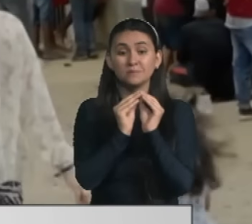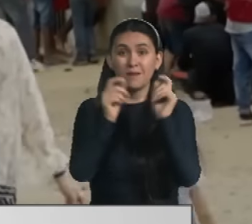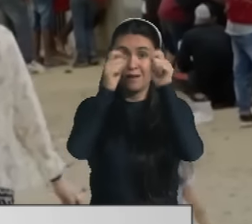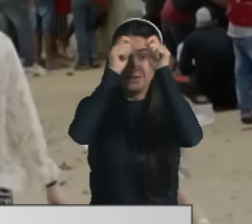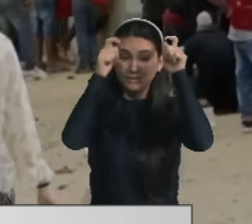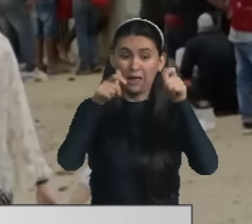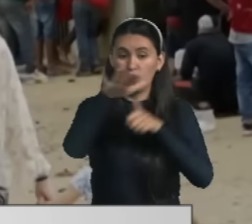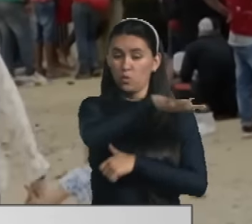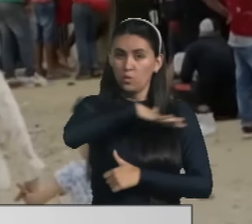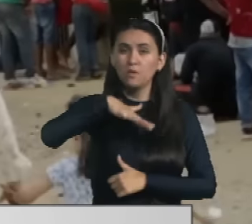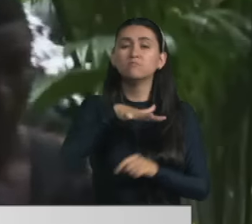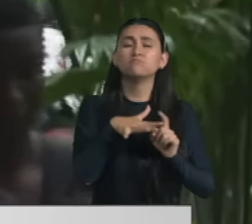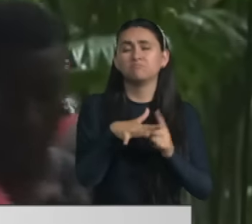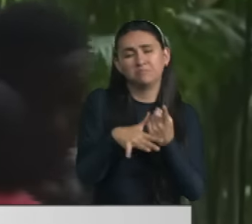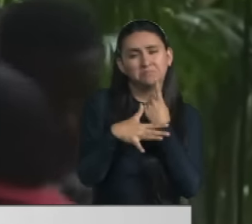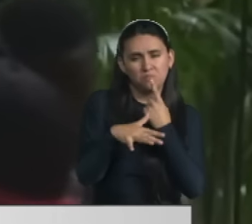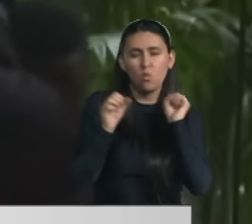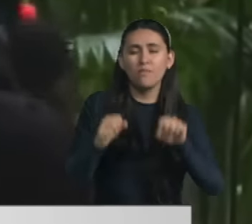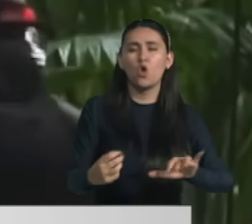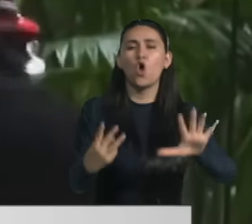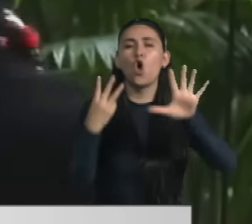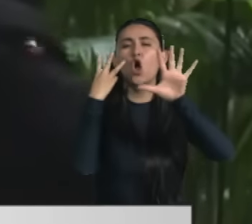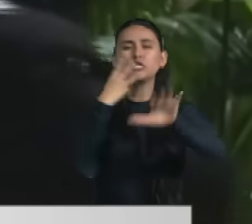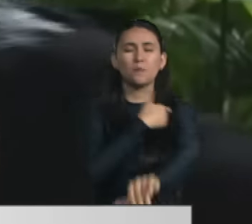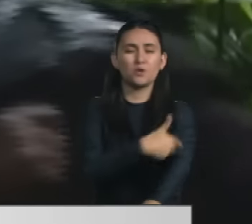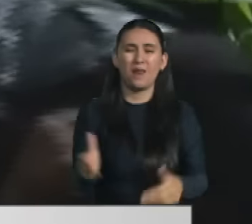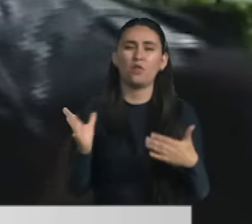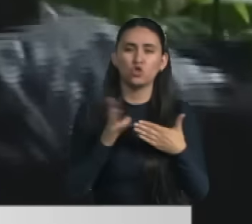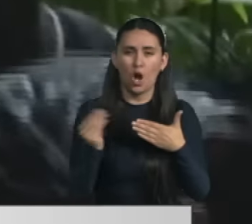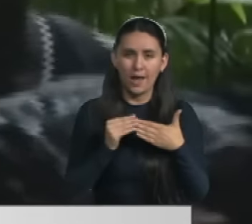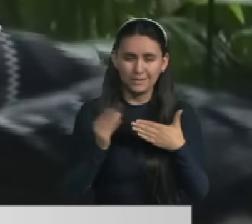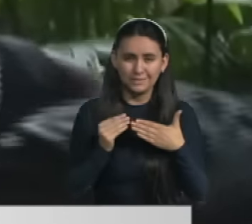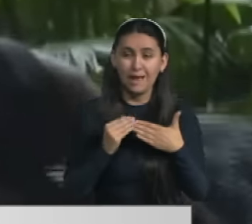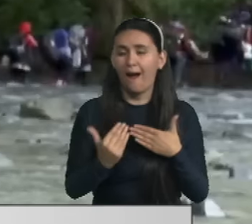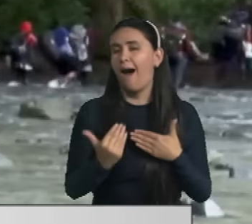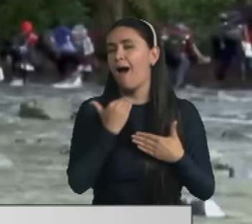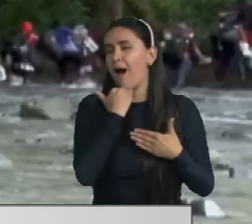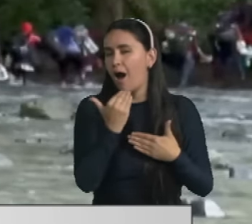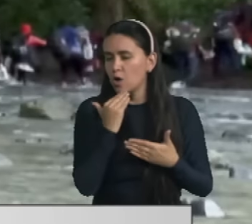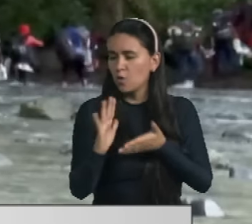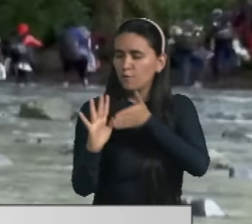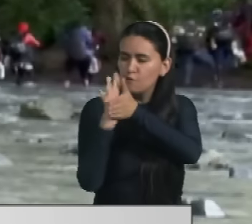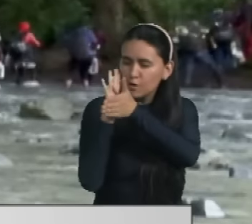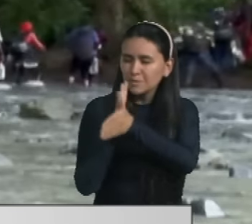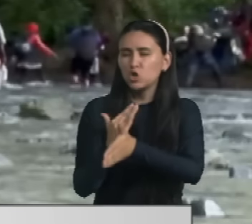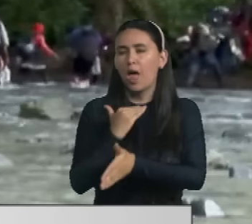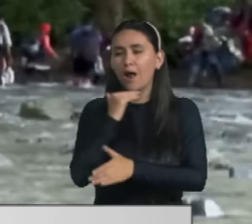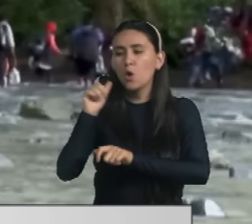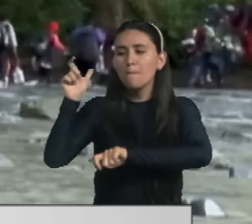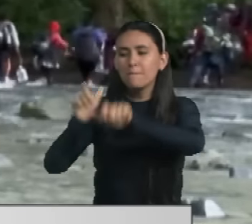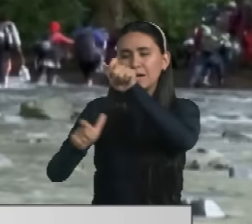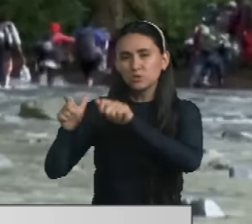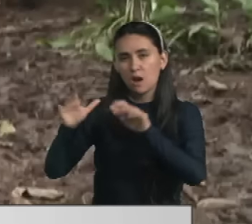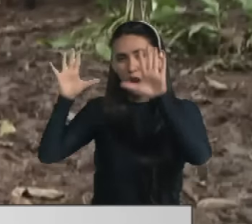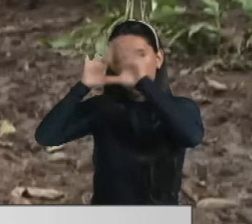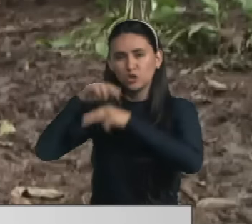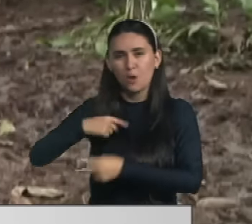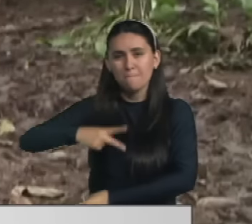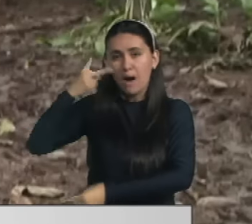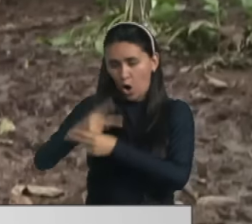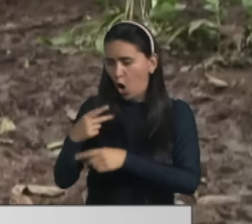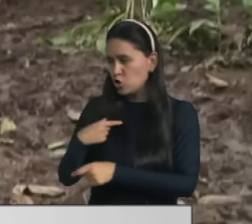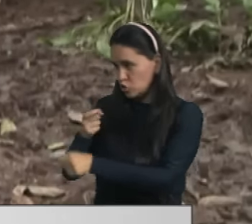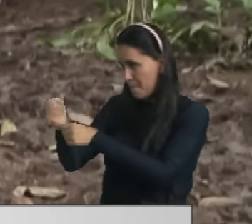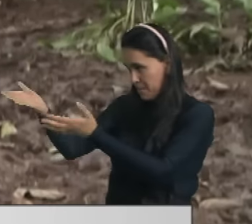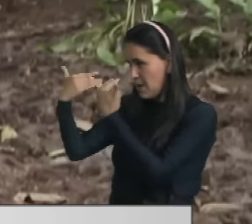que ofrecerá hasta 8 millones de dólares por cualquier información que conduzca a la captura de traficantes en el Darién,